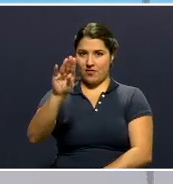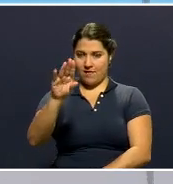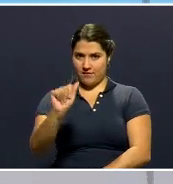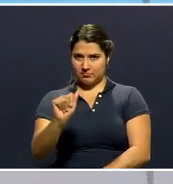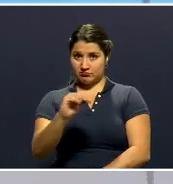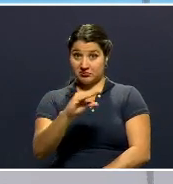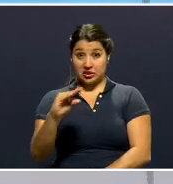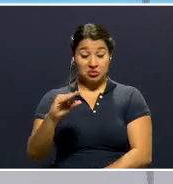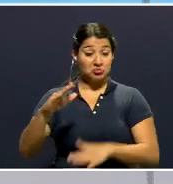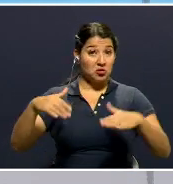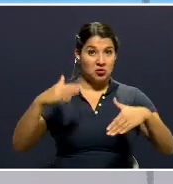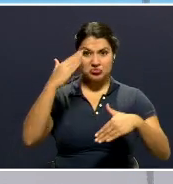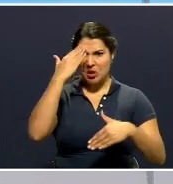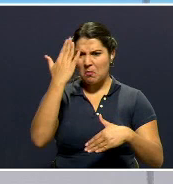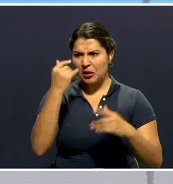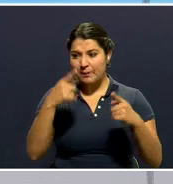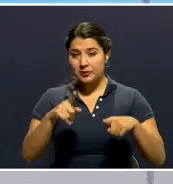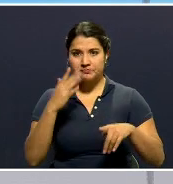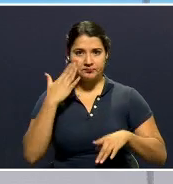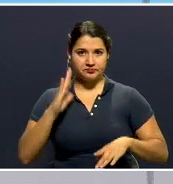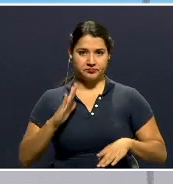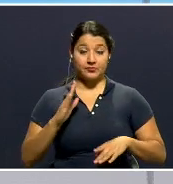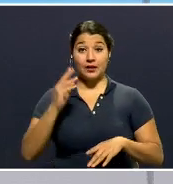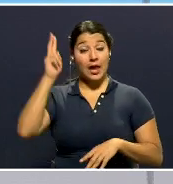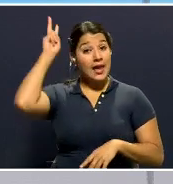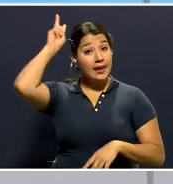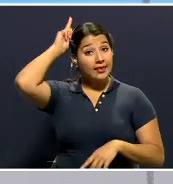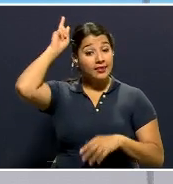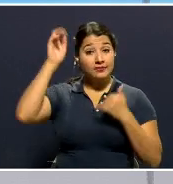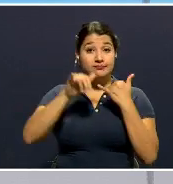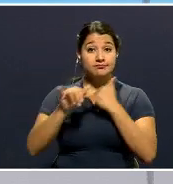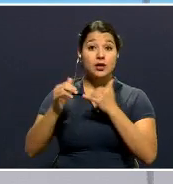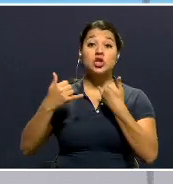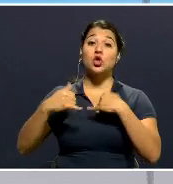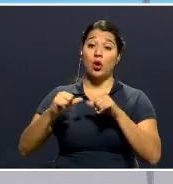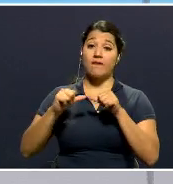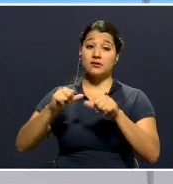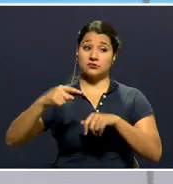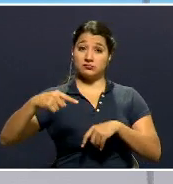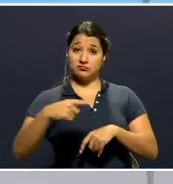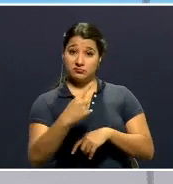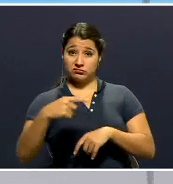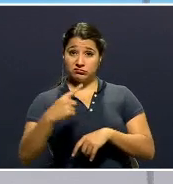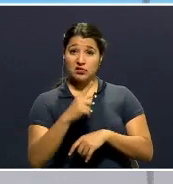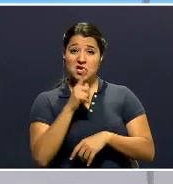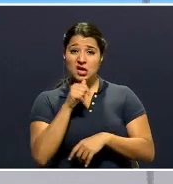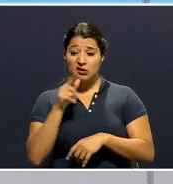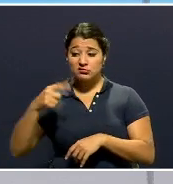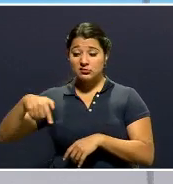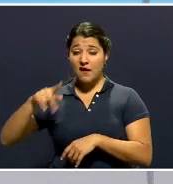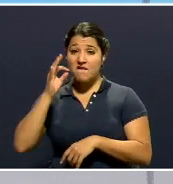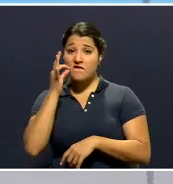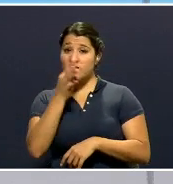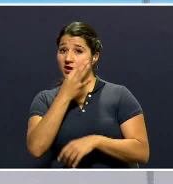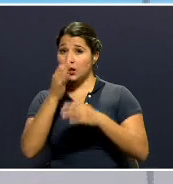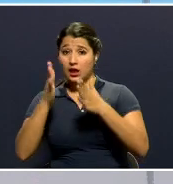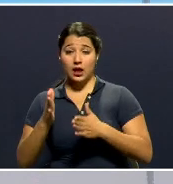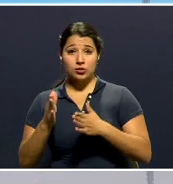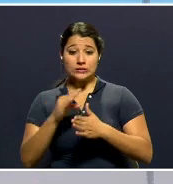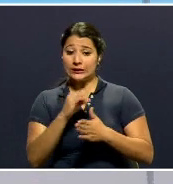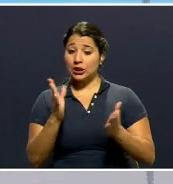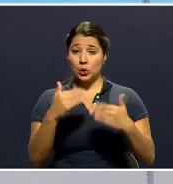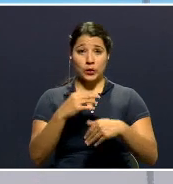las causas que los provocaron. Los indígenas denunciaron que continúan las amenazas de los finqueros y la inseguridad en el